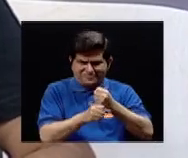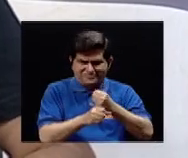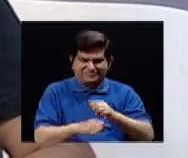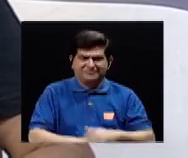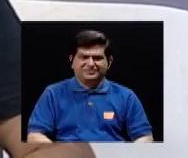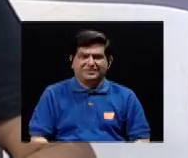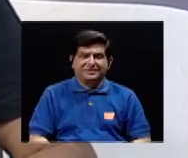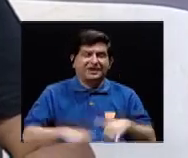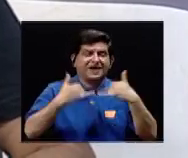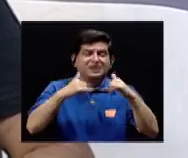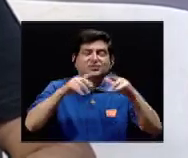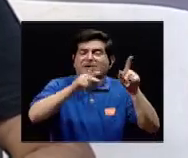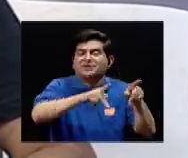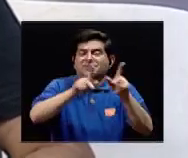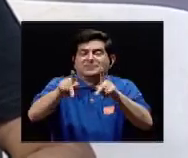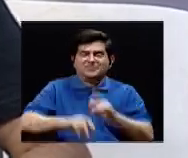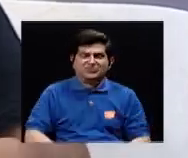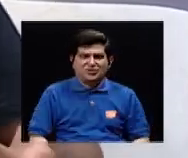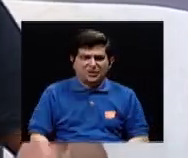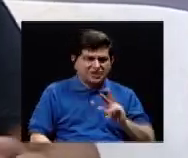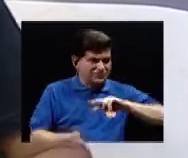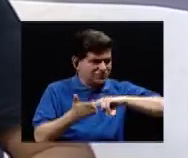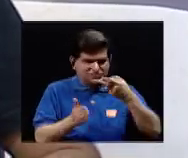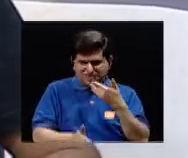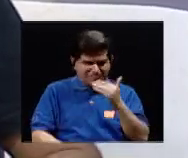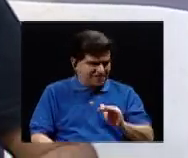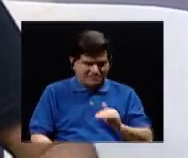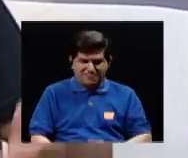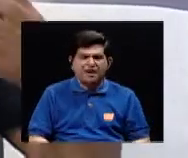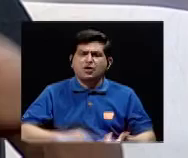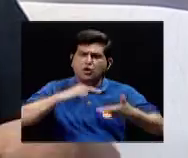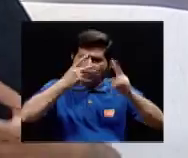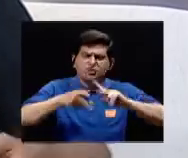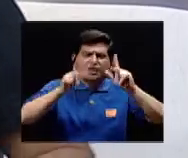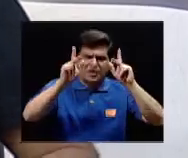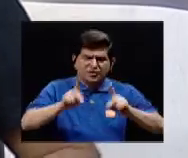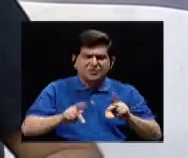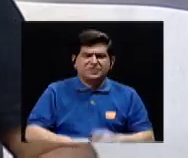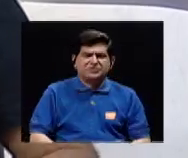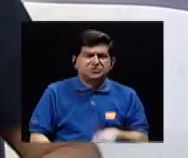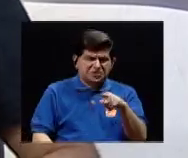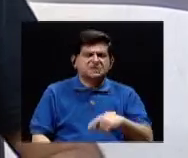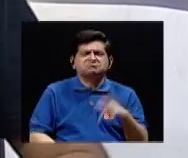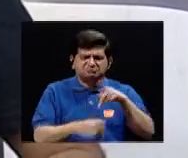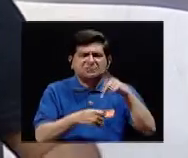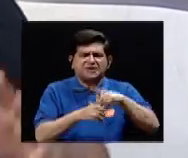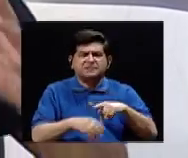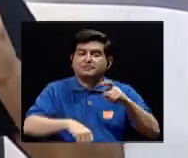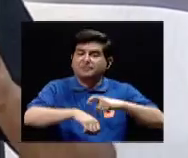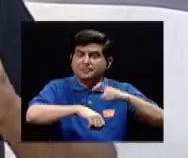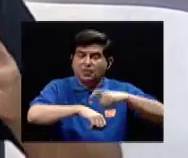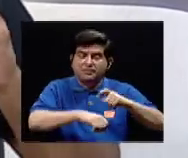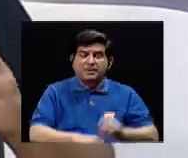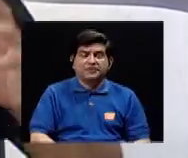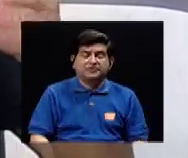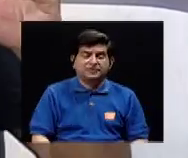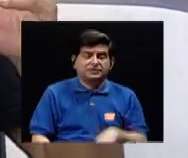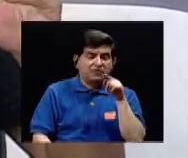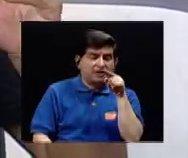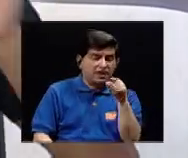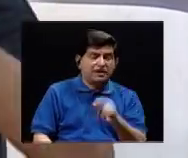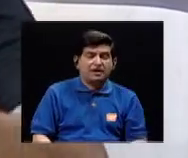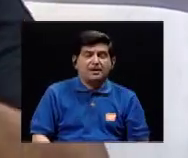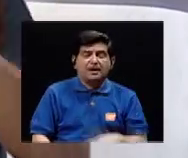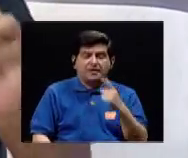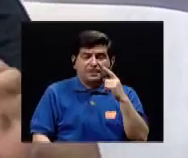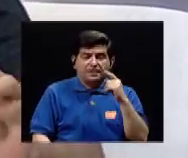es jugando con la gente. Es decir, no jugando en el mal sentido, claro. Al contrario, es como que la gente se apunta. Por ejemplo, este momento en que el padre,